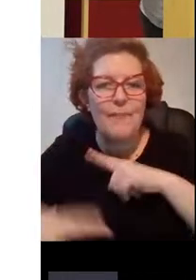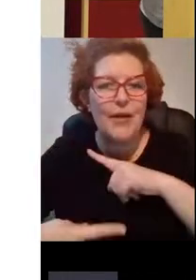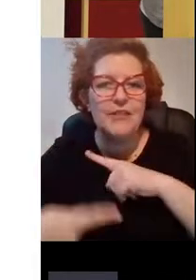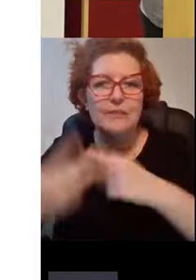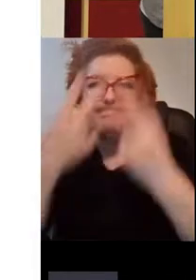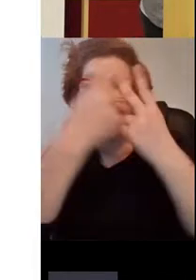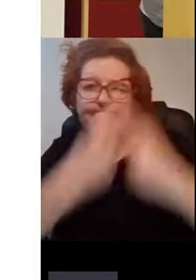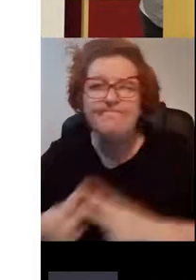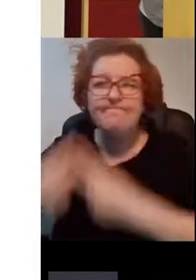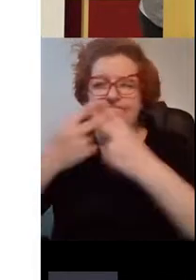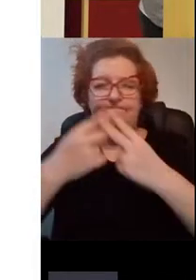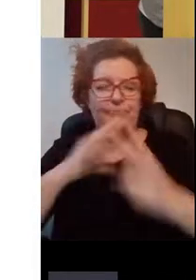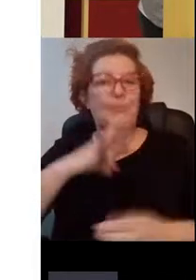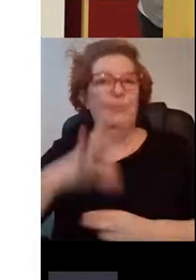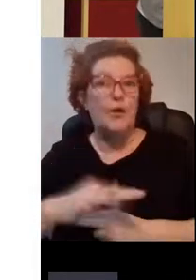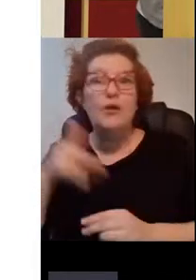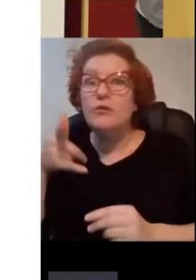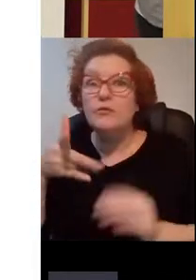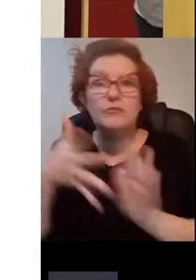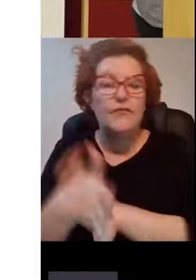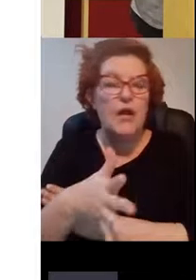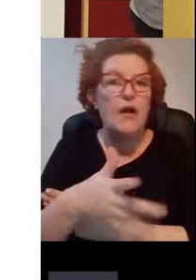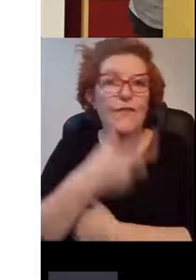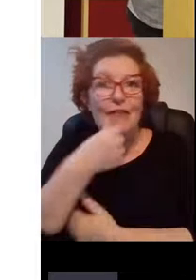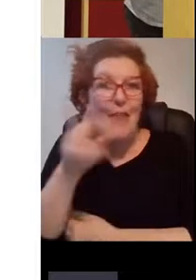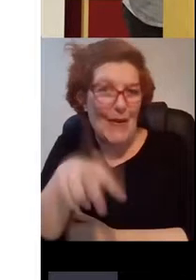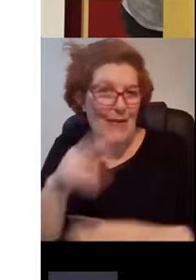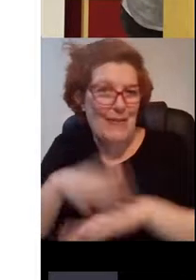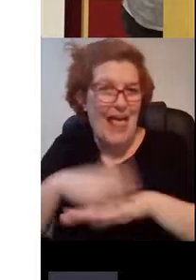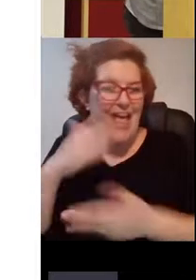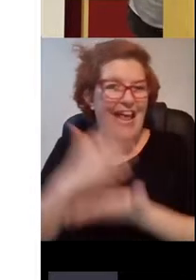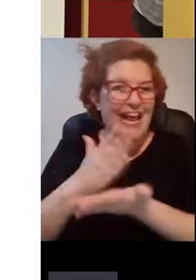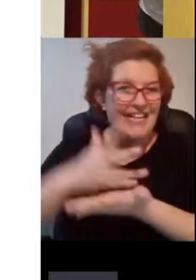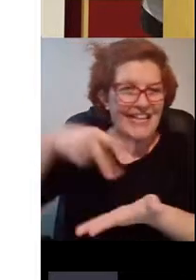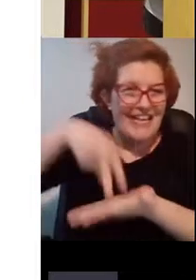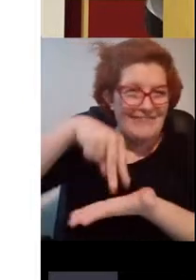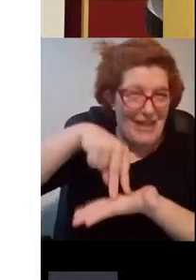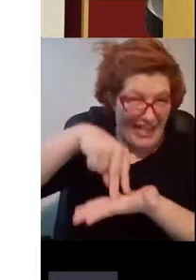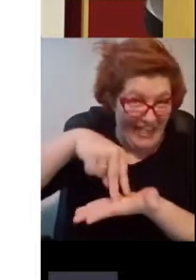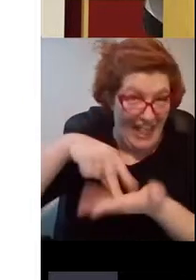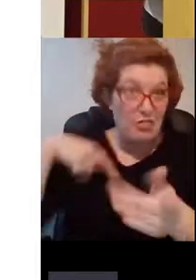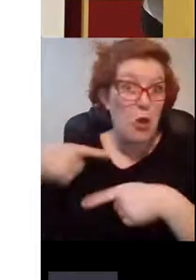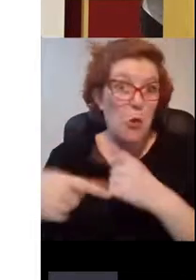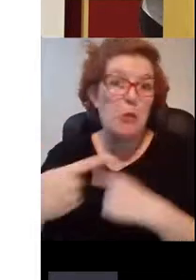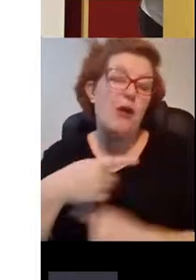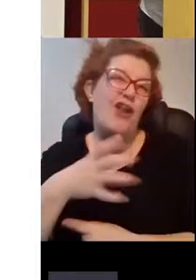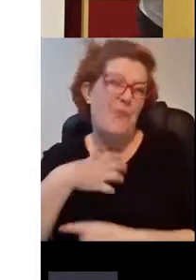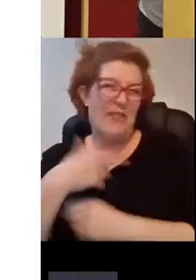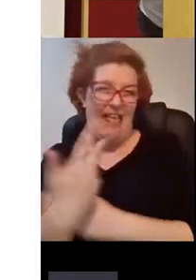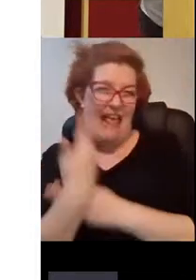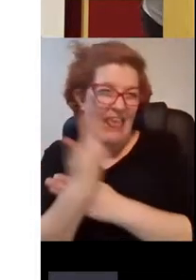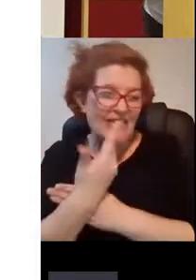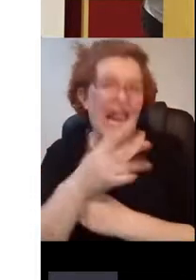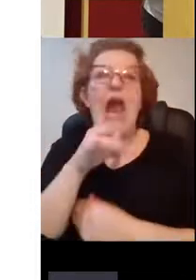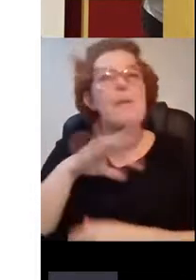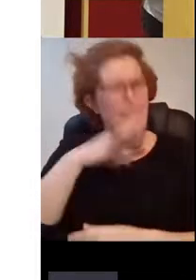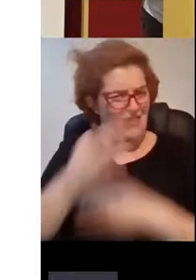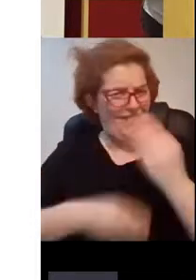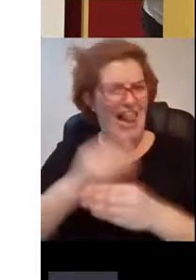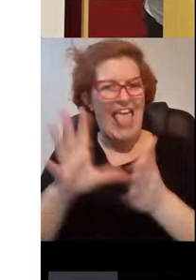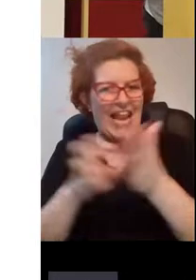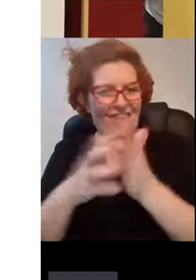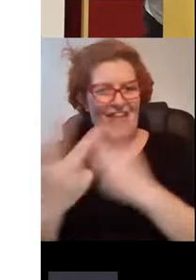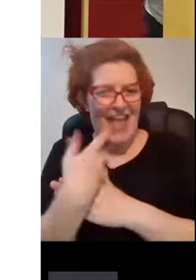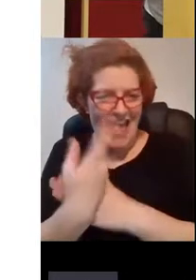es algo que esté tan a mano, ¿no?, en las clases, en la universidad, en el día a día, ahora sí podíamos hacerlo. Claro,